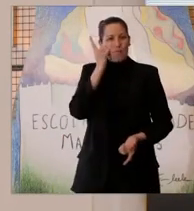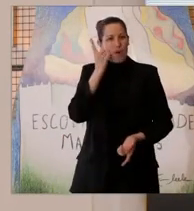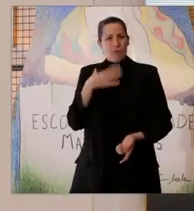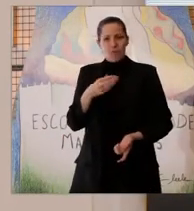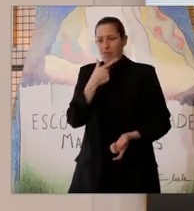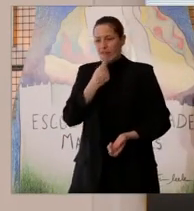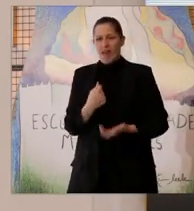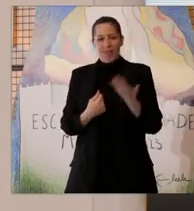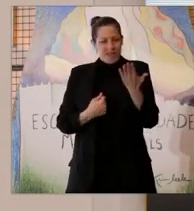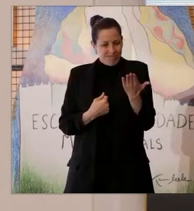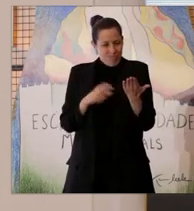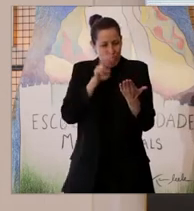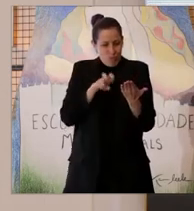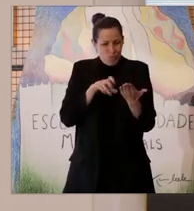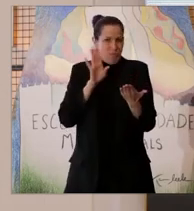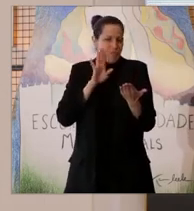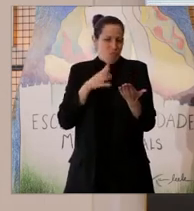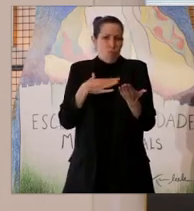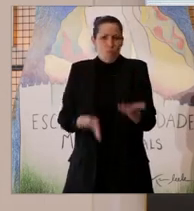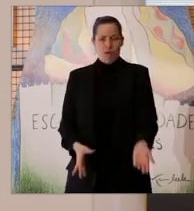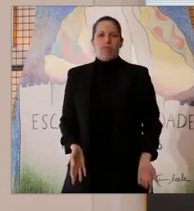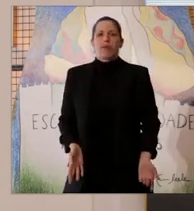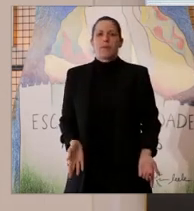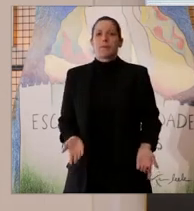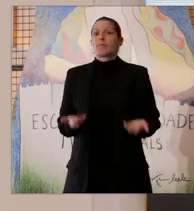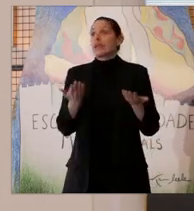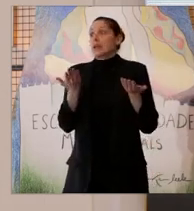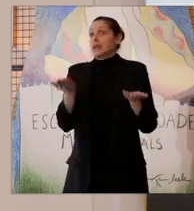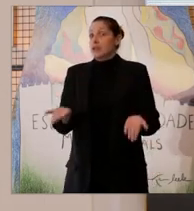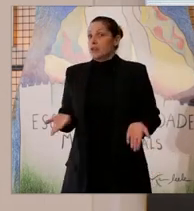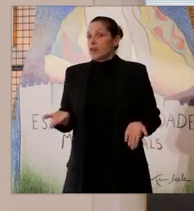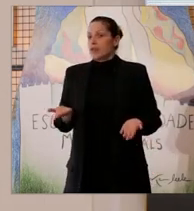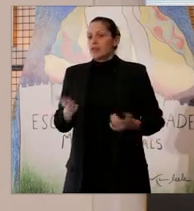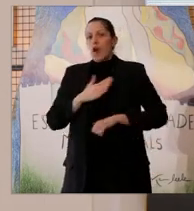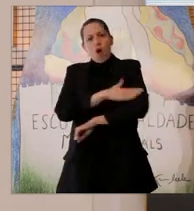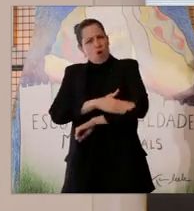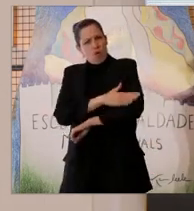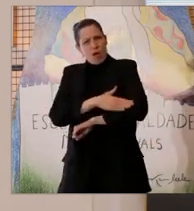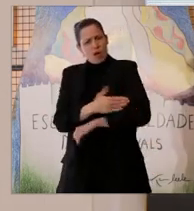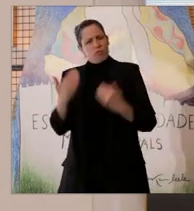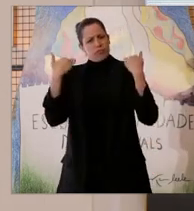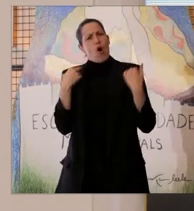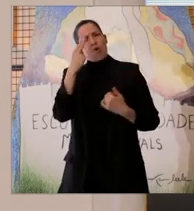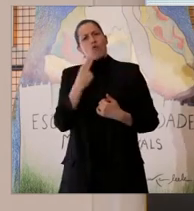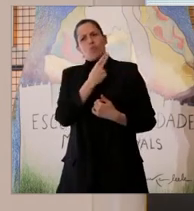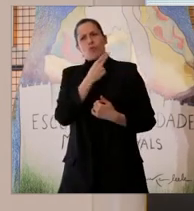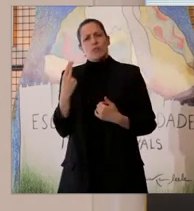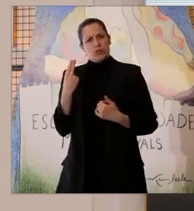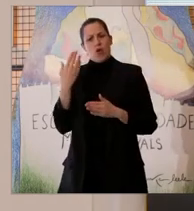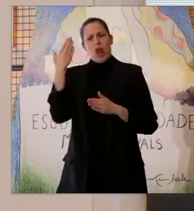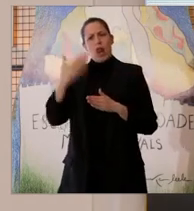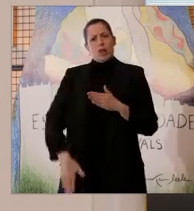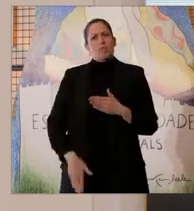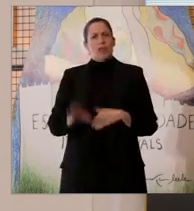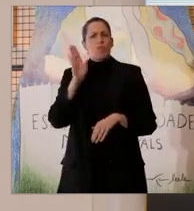parentales aquello que se comprometió al gobierno que iba a ser a restringir la pornografía para menores Francia